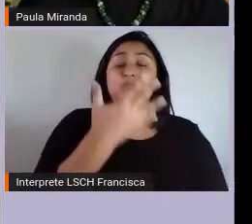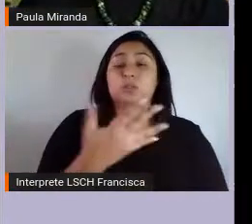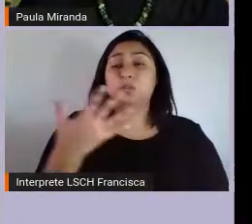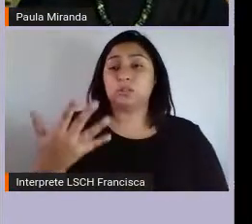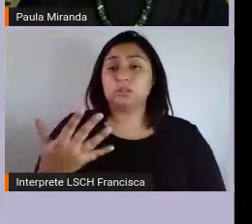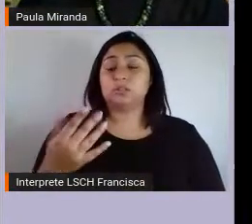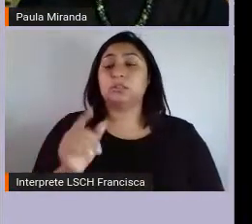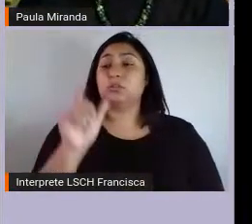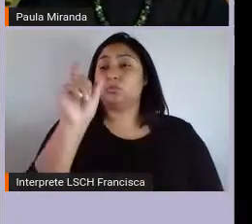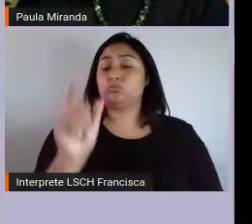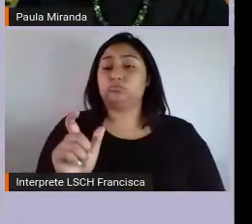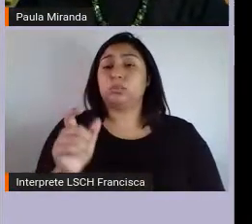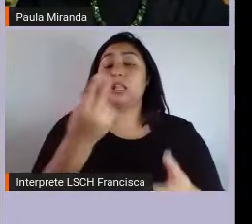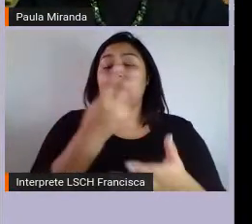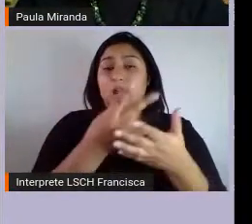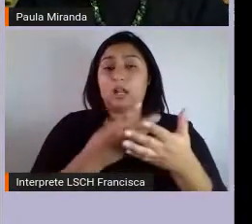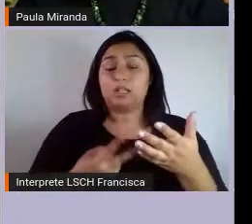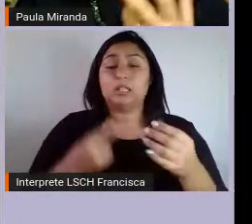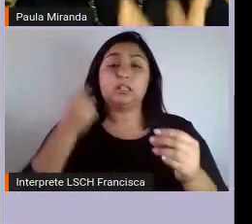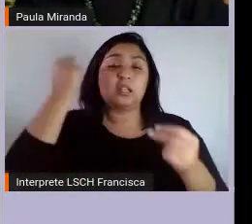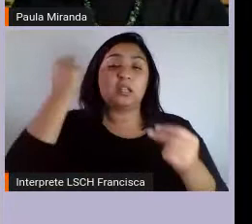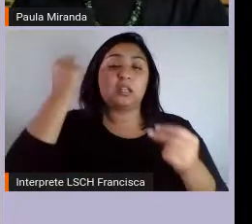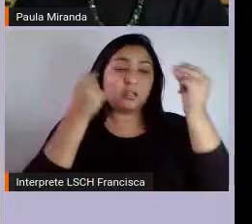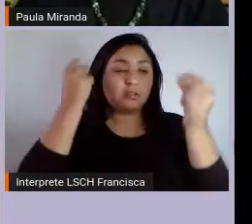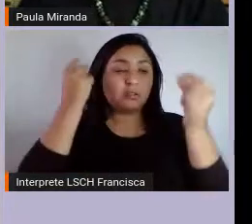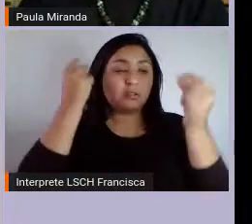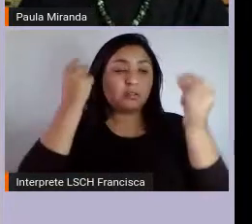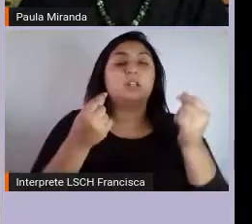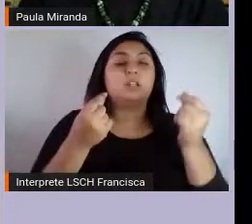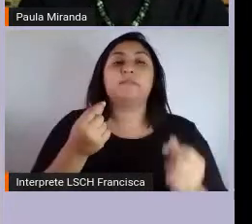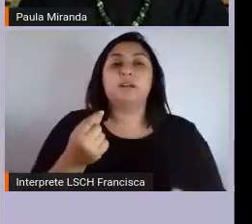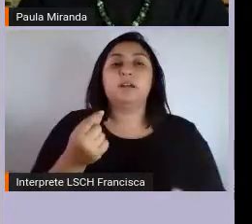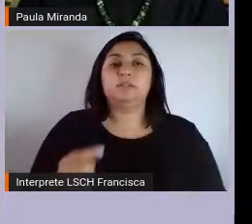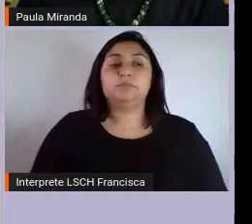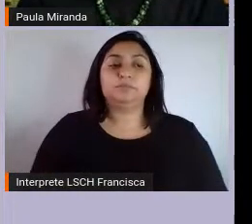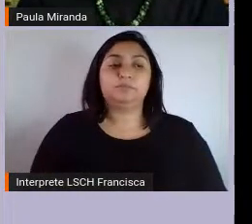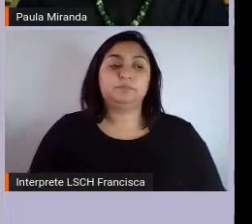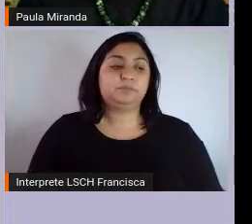de creación, creativa, que va a componer algo.